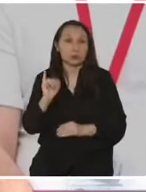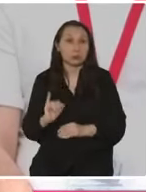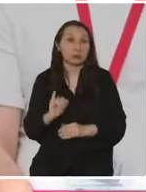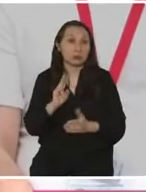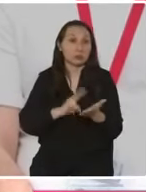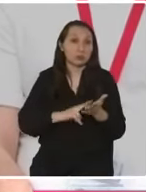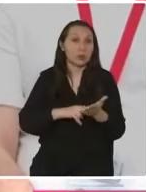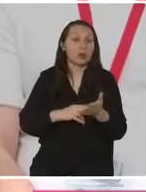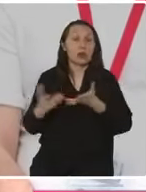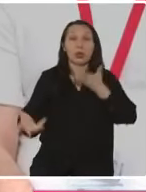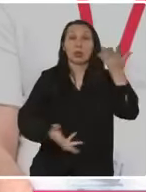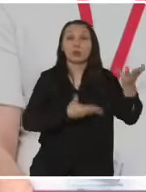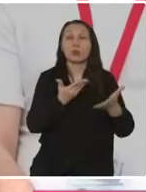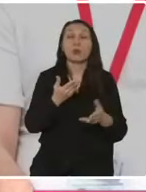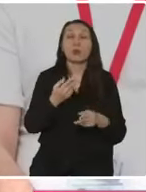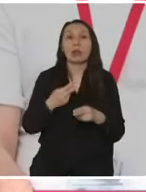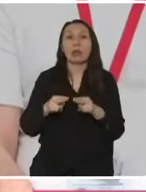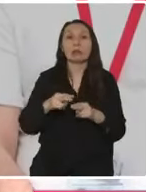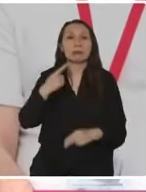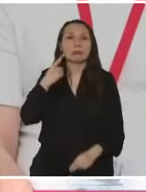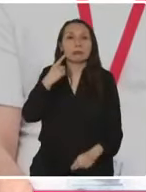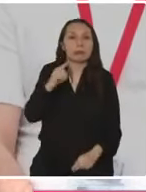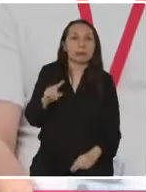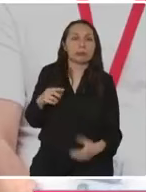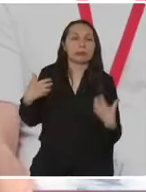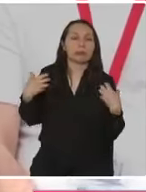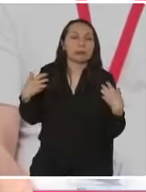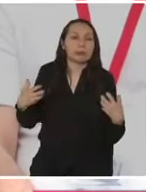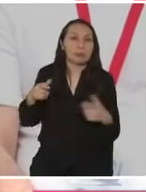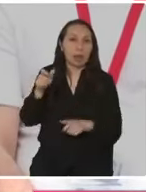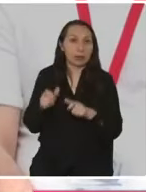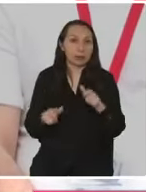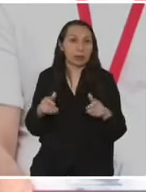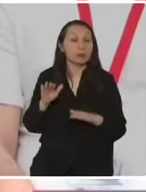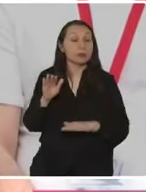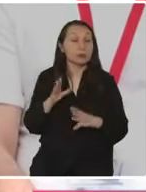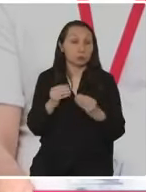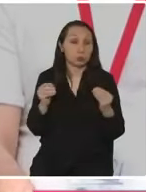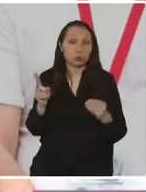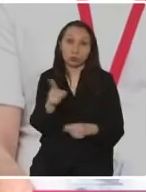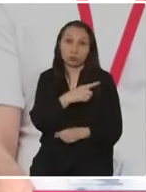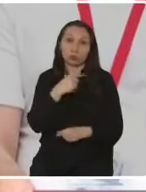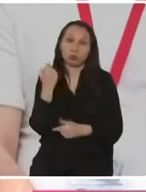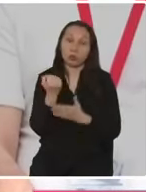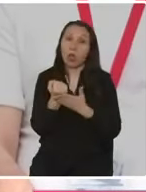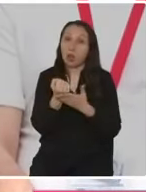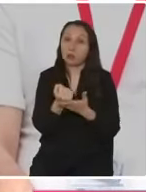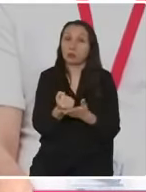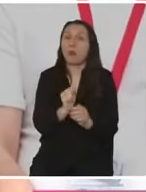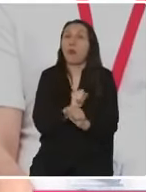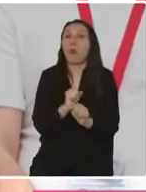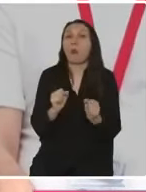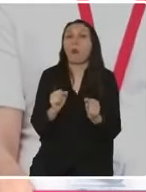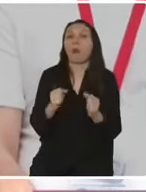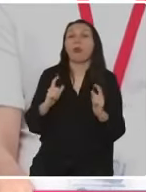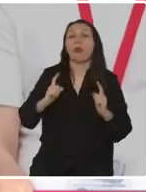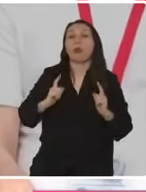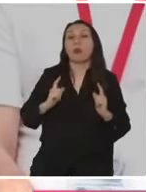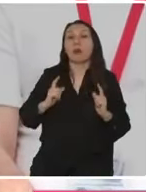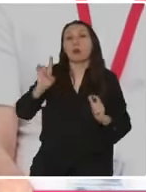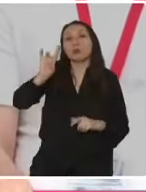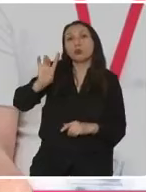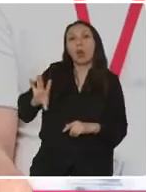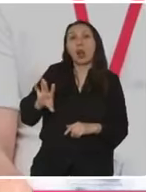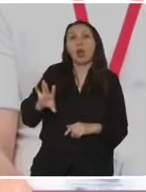de los incendios parte por acciones negligentes de personas. Y en eso todos podemos contribuir. No podemos descansar solamente